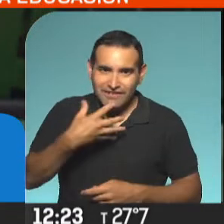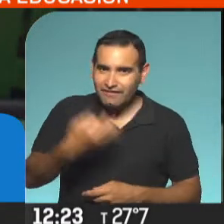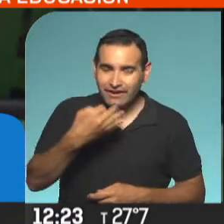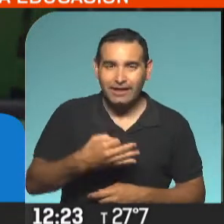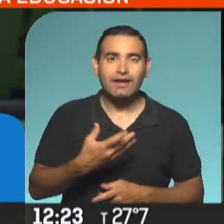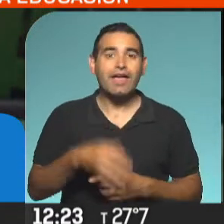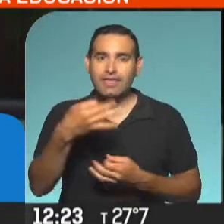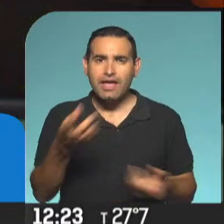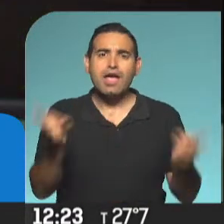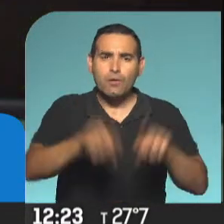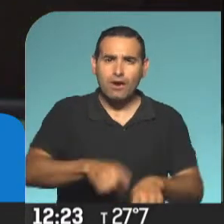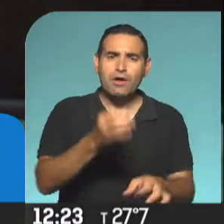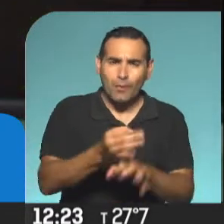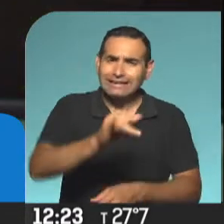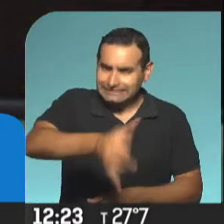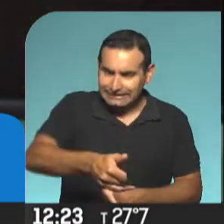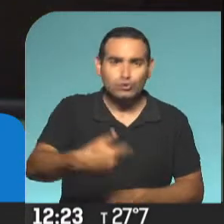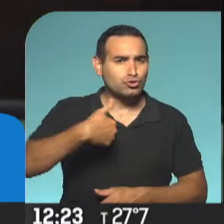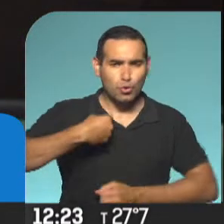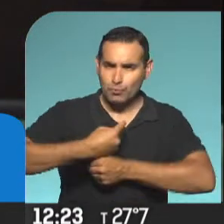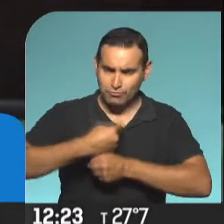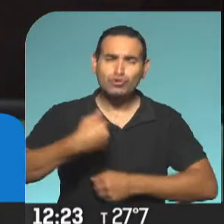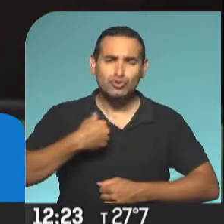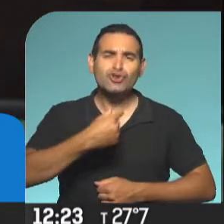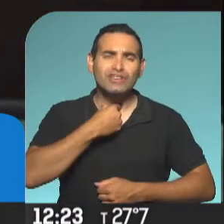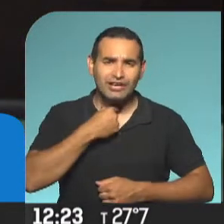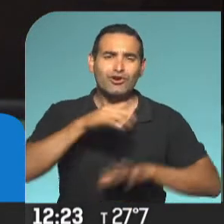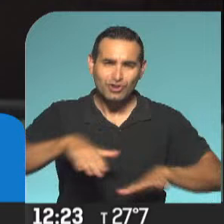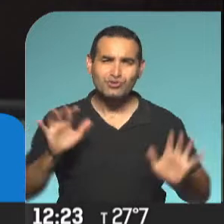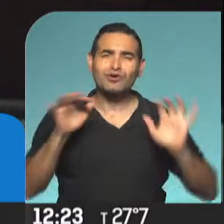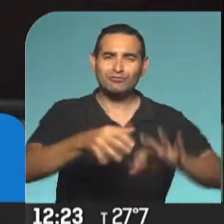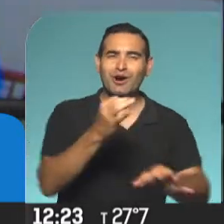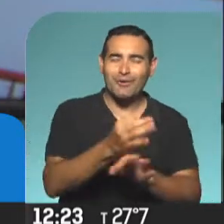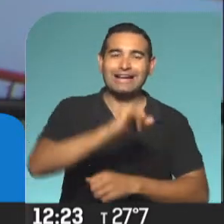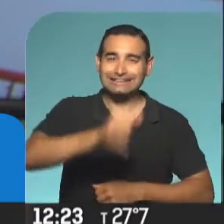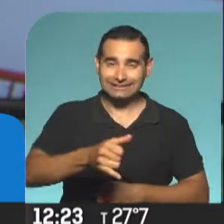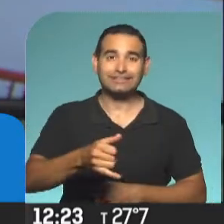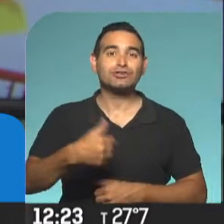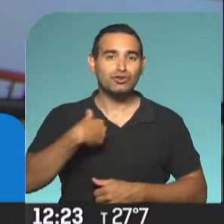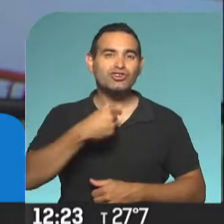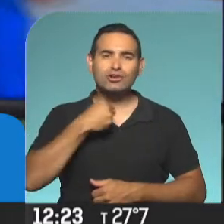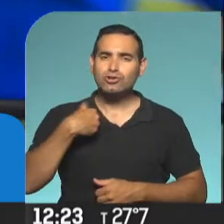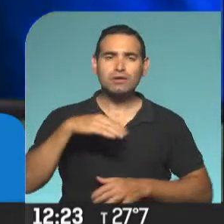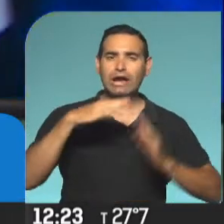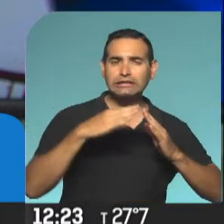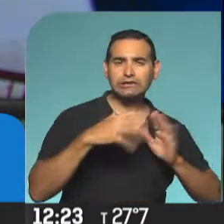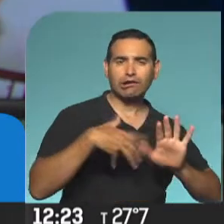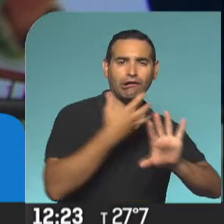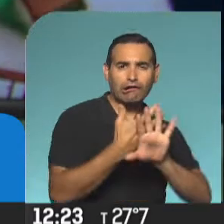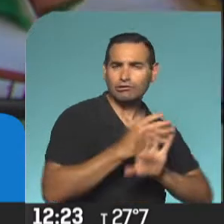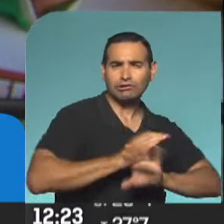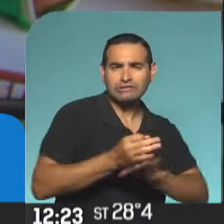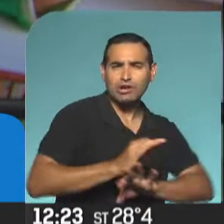diciendo que no hay que volver a la escuela. Digo, yo soy el primero que quiere volver a la escuela. ¿Sí? Yo quiero dejar de dar clase en mi cocina. Yo quiero estar en el